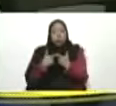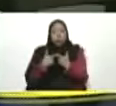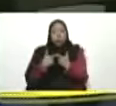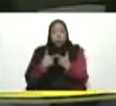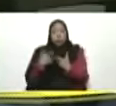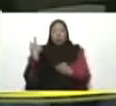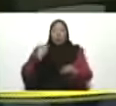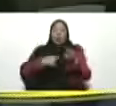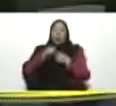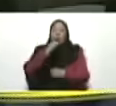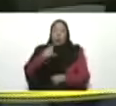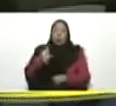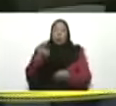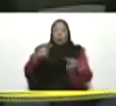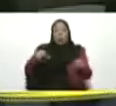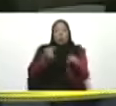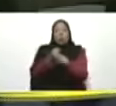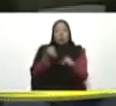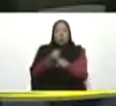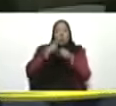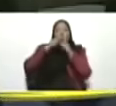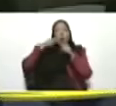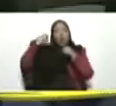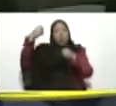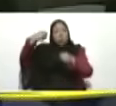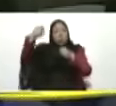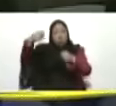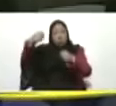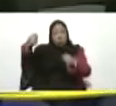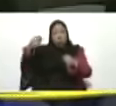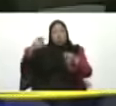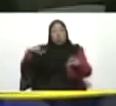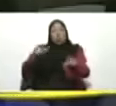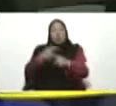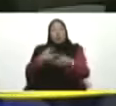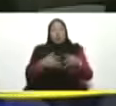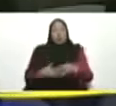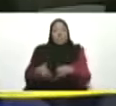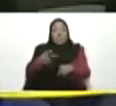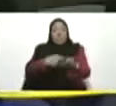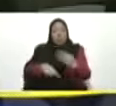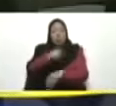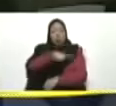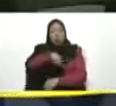Diseñaba la batalla, diseñaba la campaña y derrotó al Imperio Español,